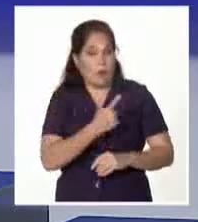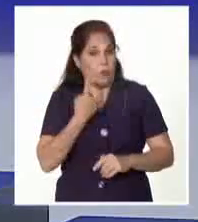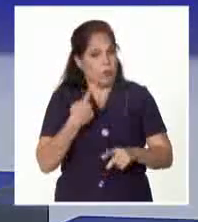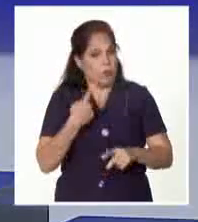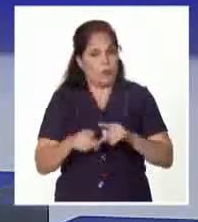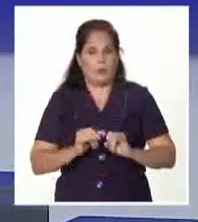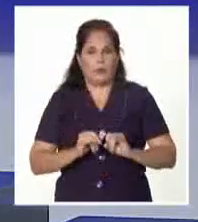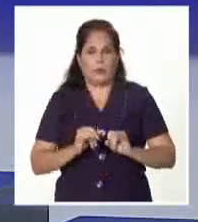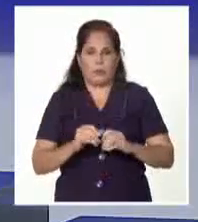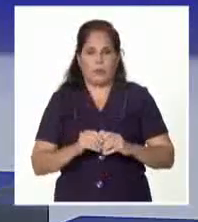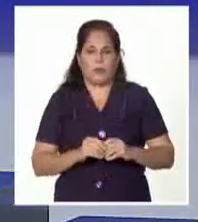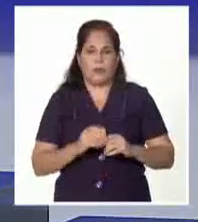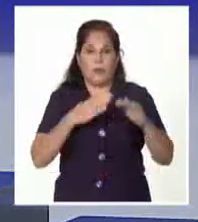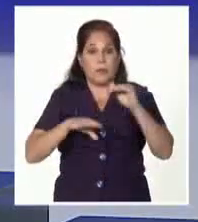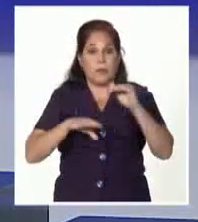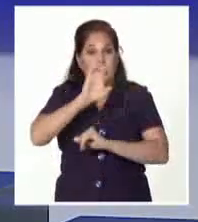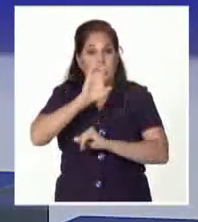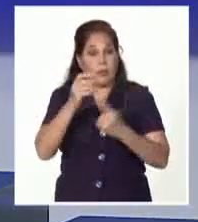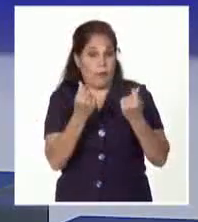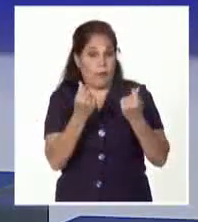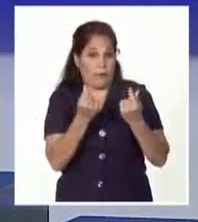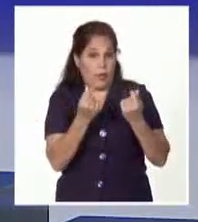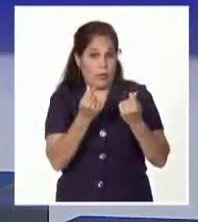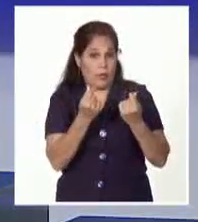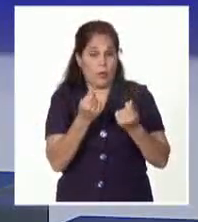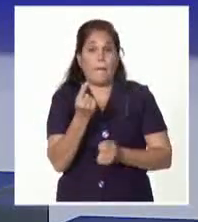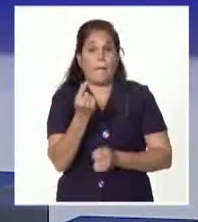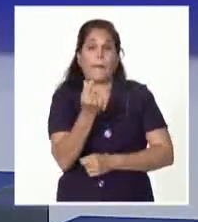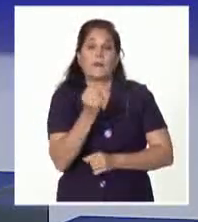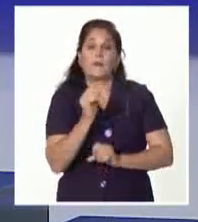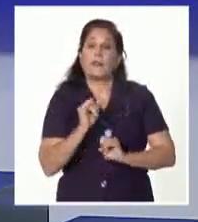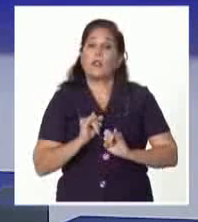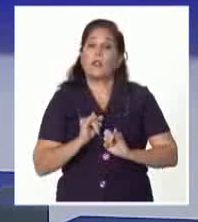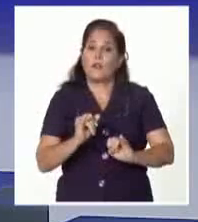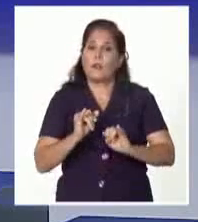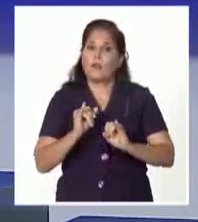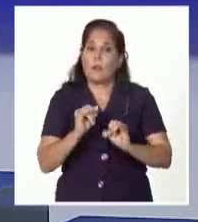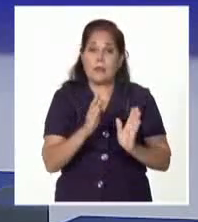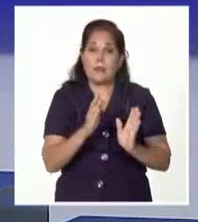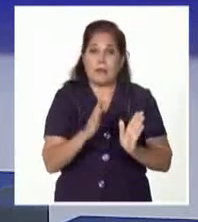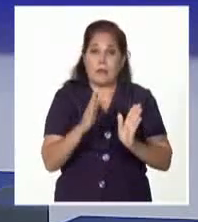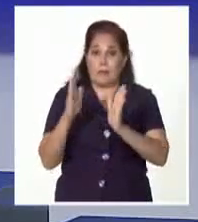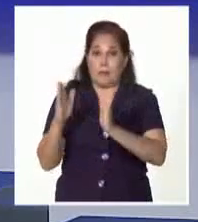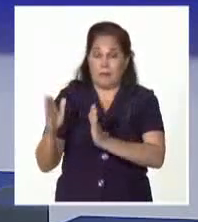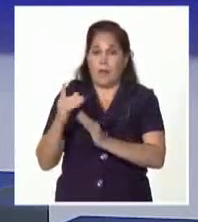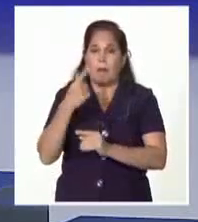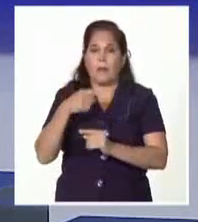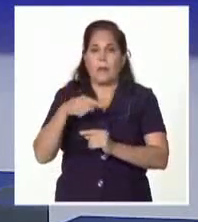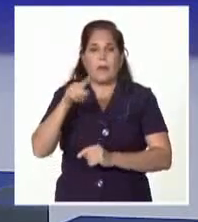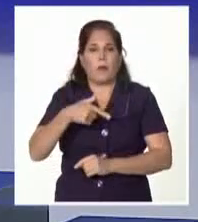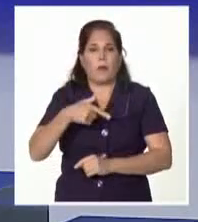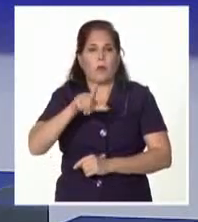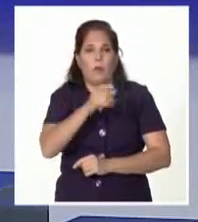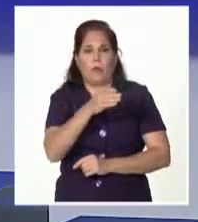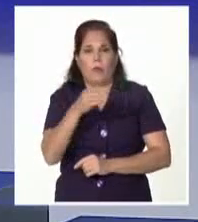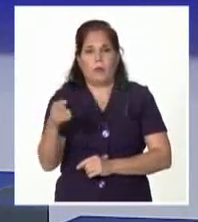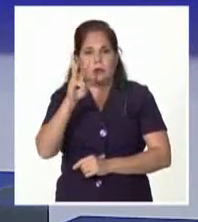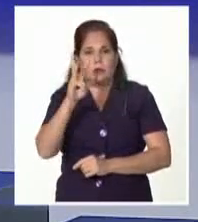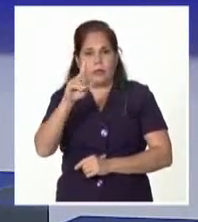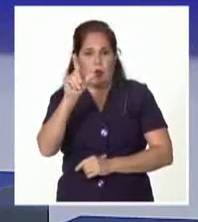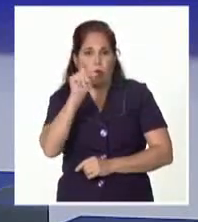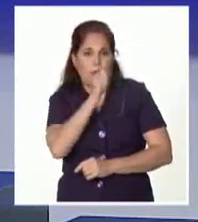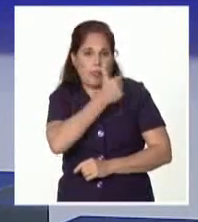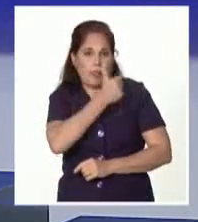Avanzamos. El Ministerio de Finanzas y Precios informó hoy que se prorroga a partir del 1 de julio y hasta el 31 de diciembre